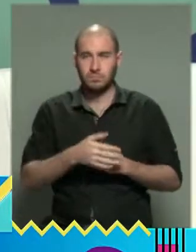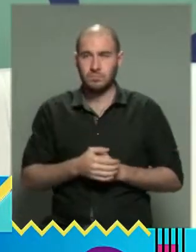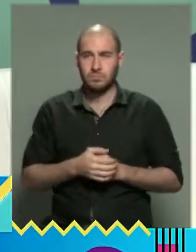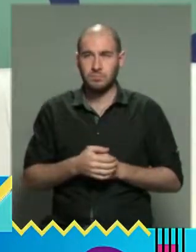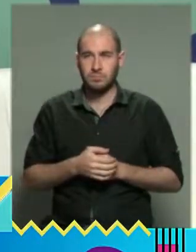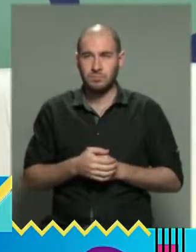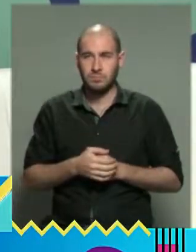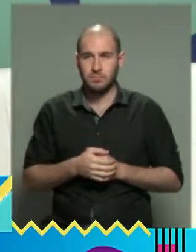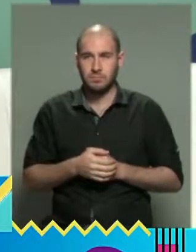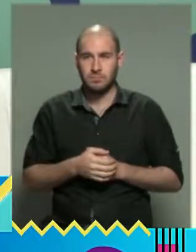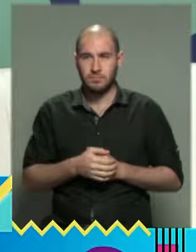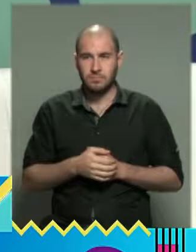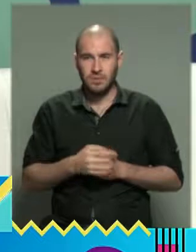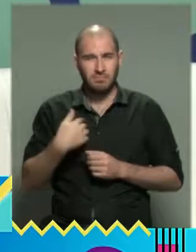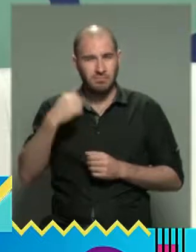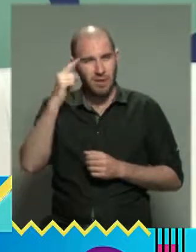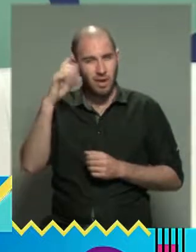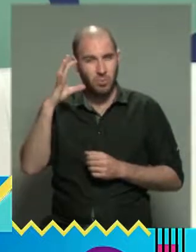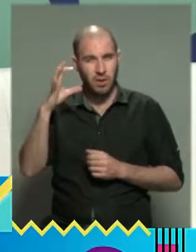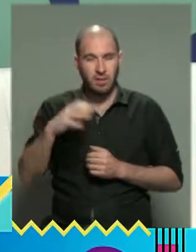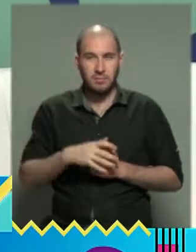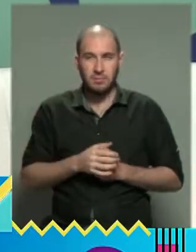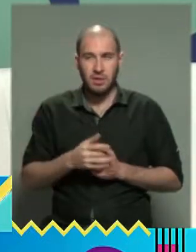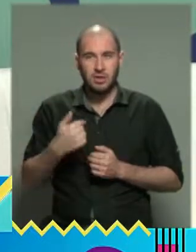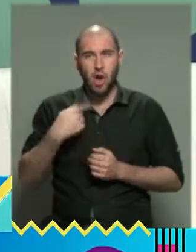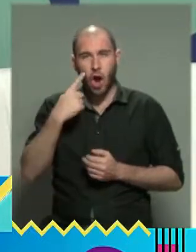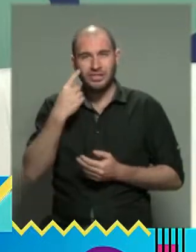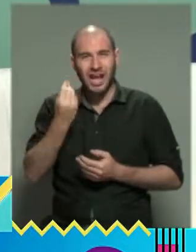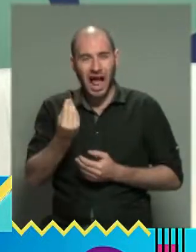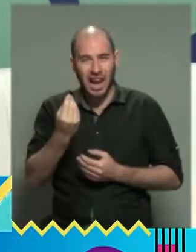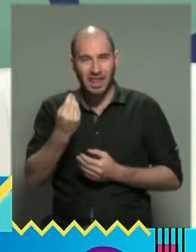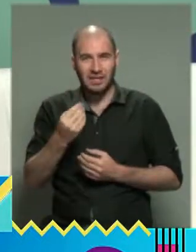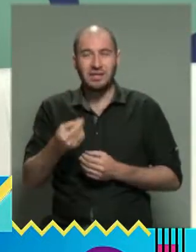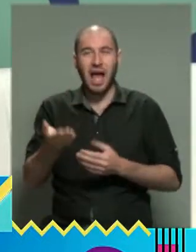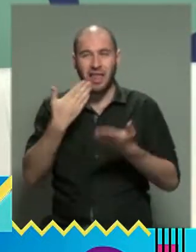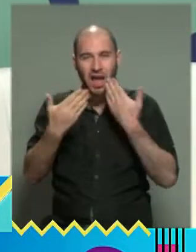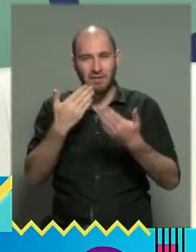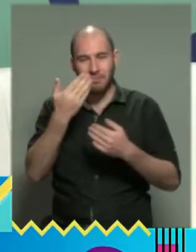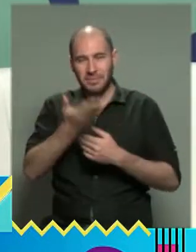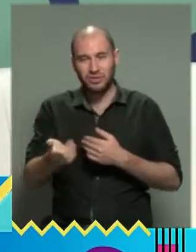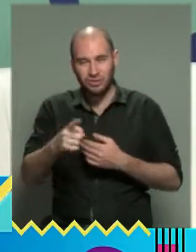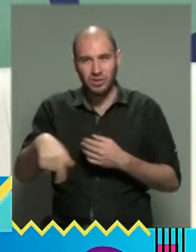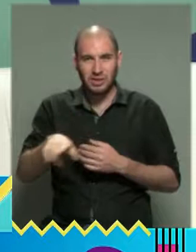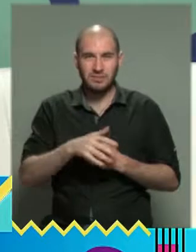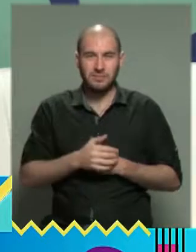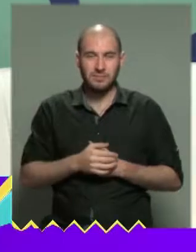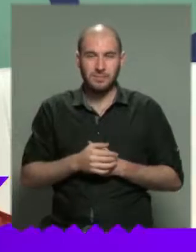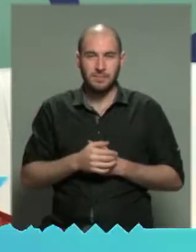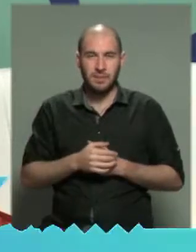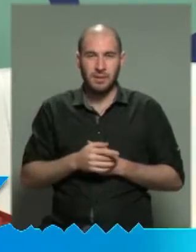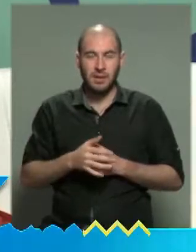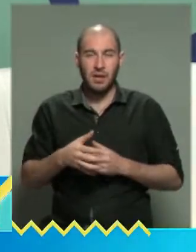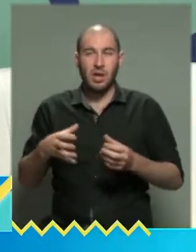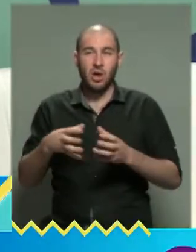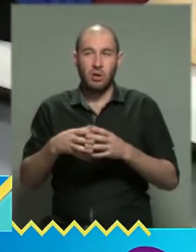y me acuerdo que cuando era concejal tuvimos una charla con los chicos que eran los chicos